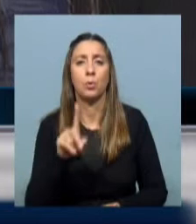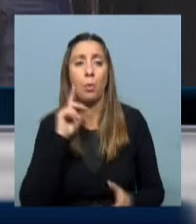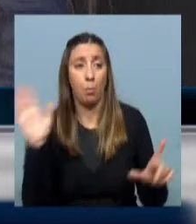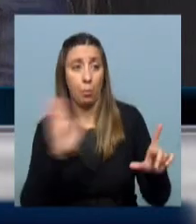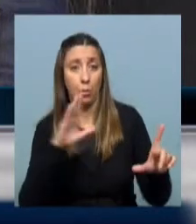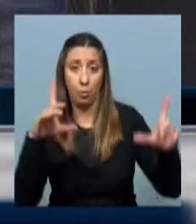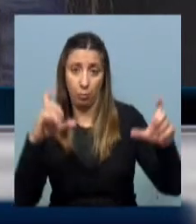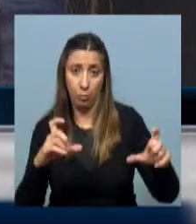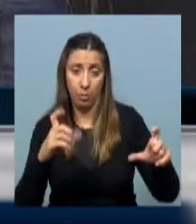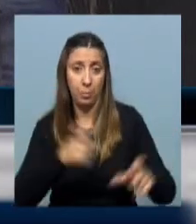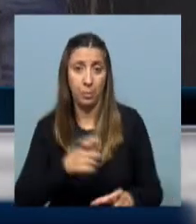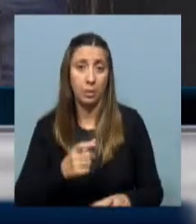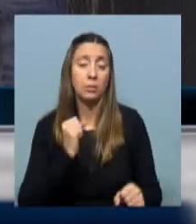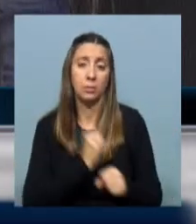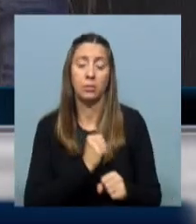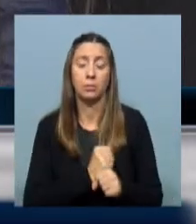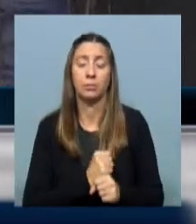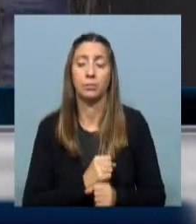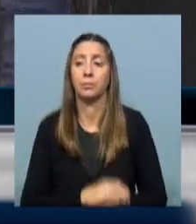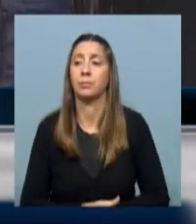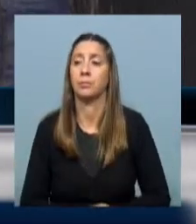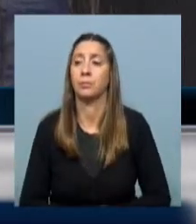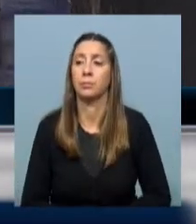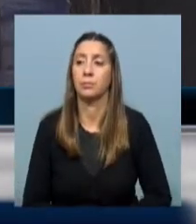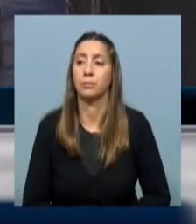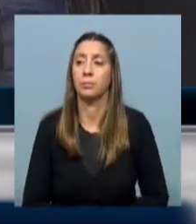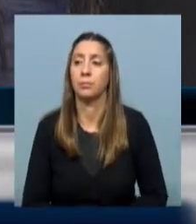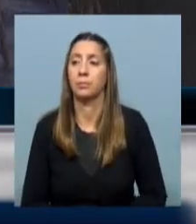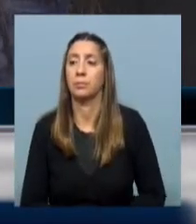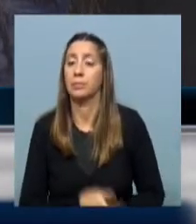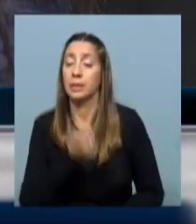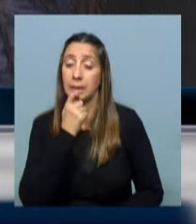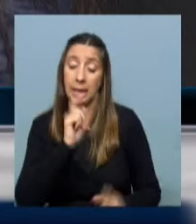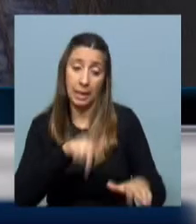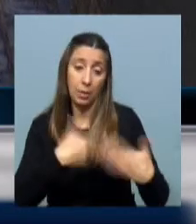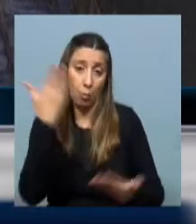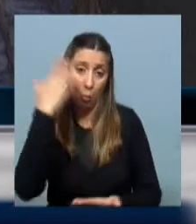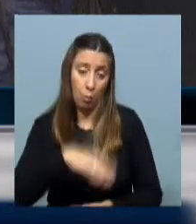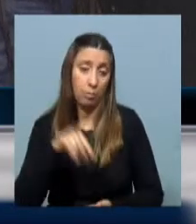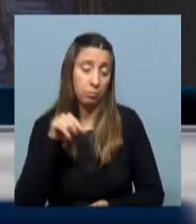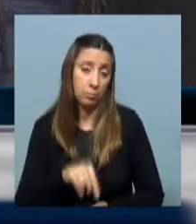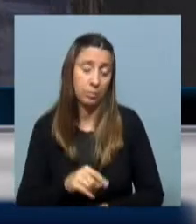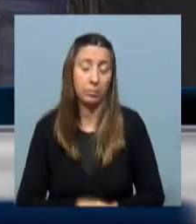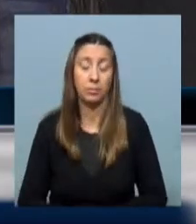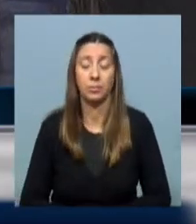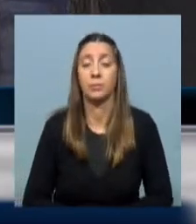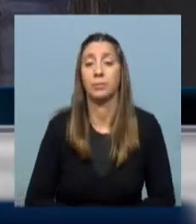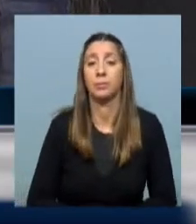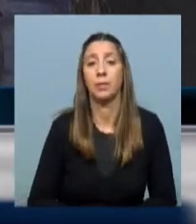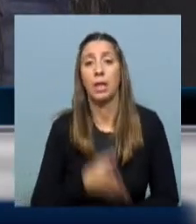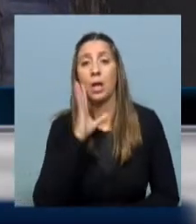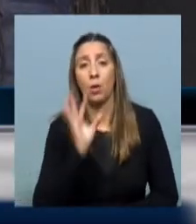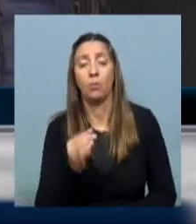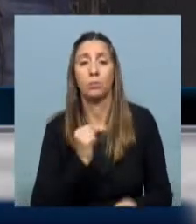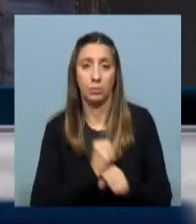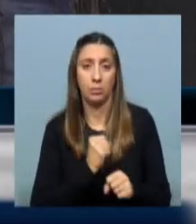mostraban fotos, y bueno, porque la gente estaba trabajando. Claro. Pero evidentemente, si el resultado final es este, es evidente que ha habido